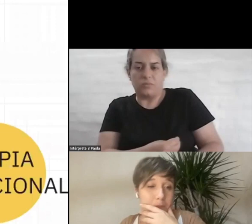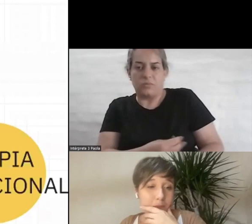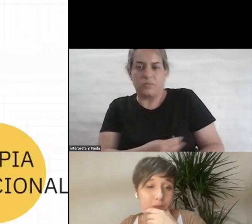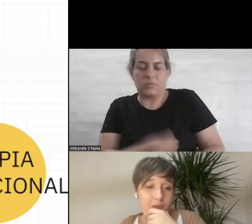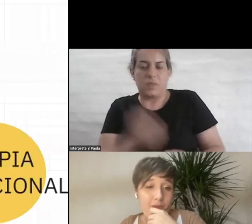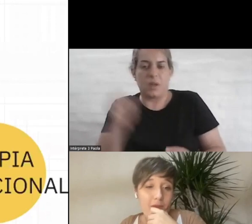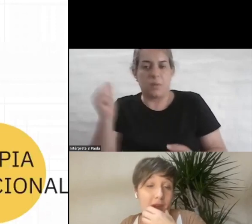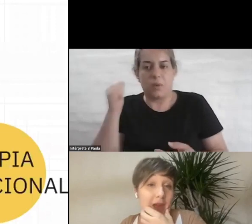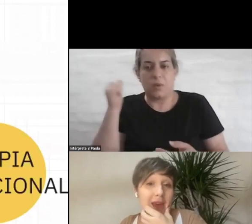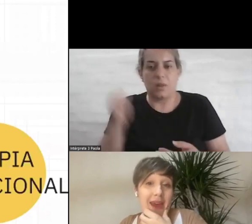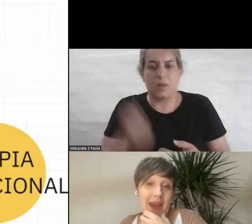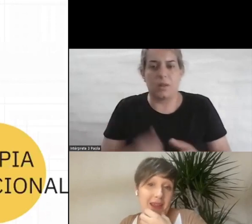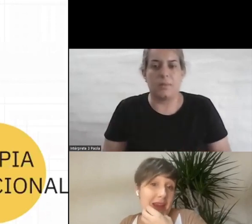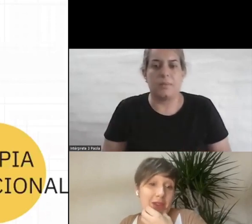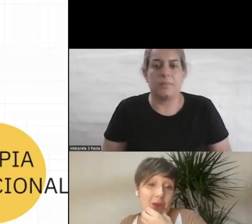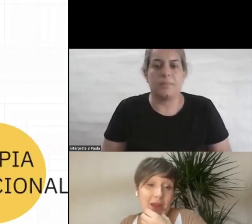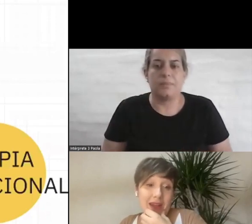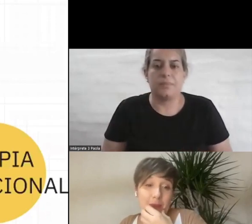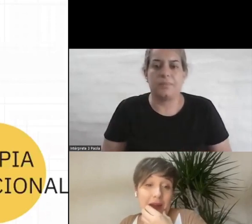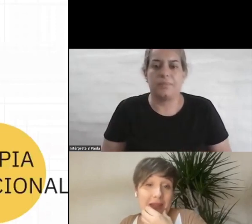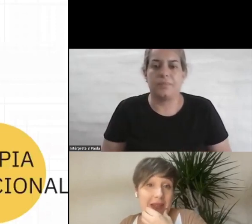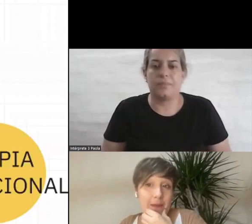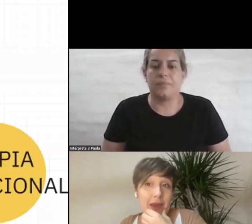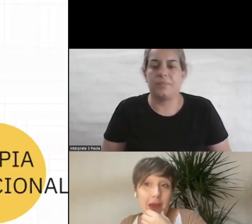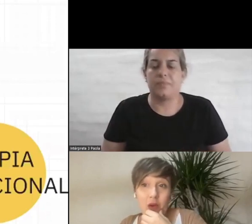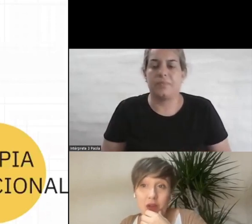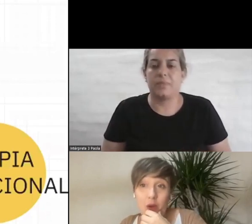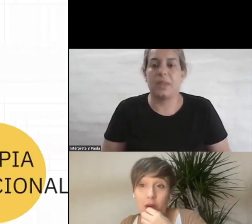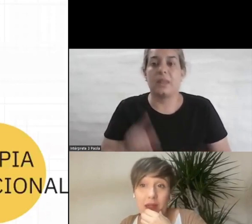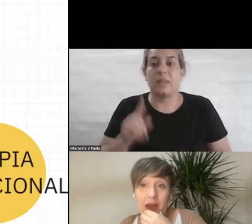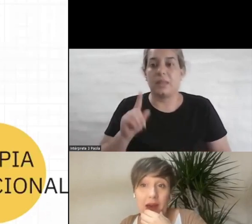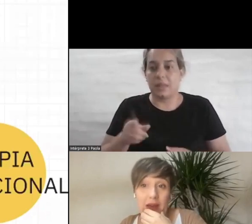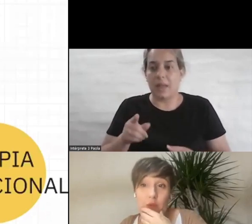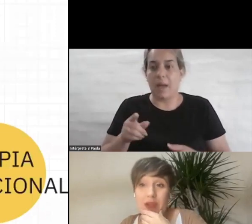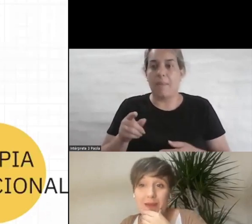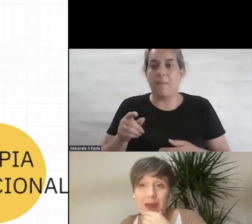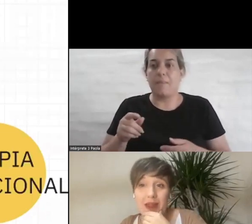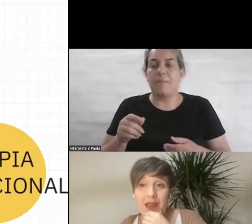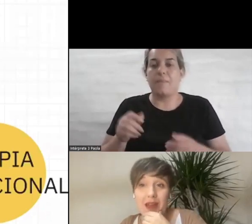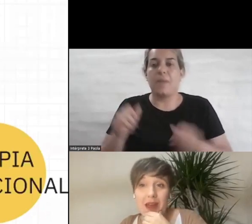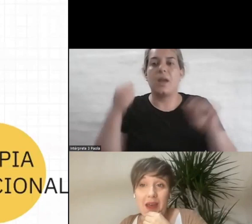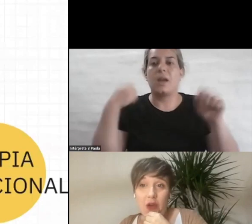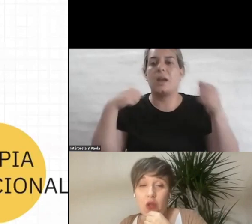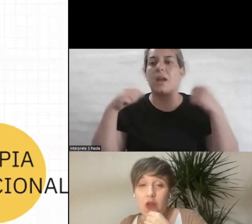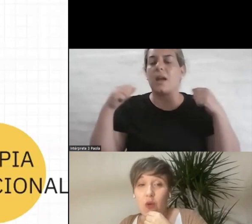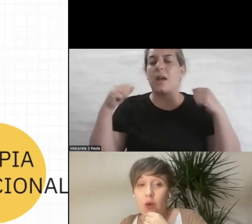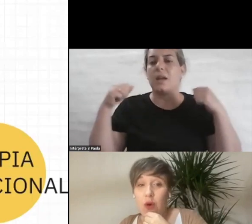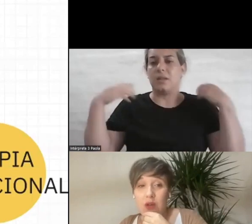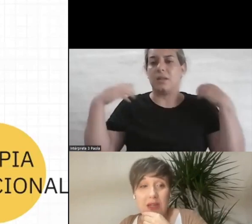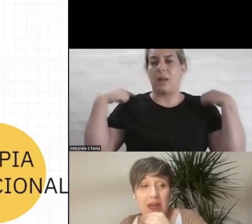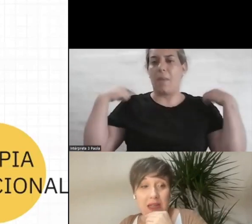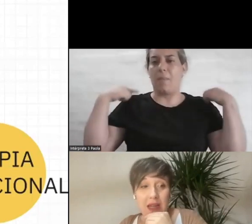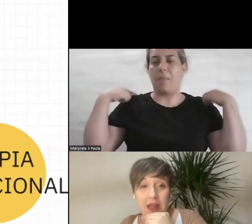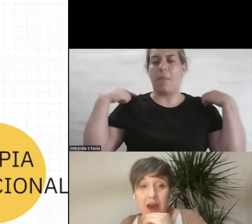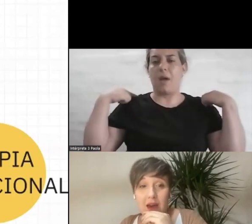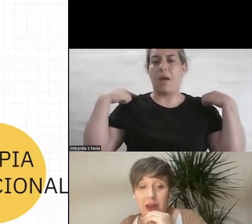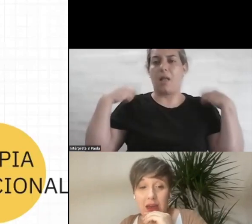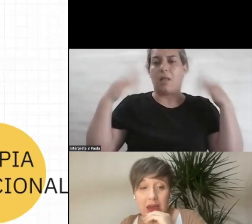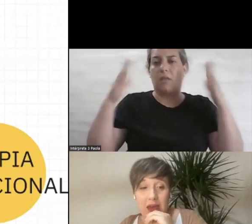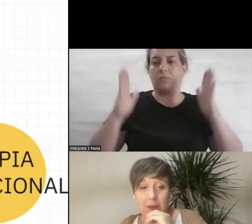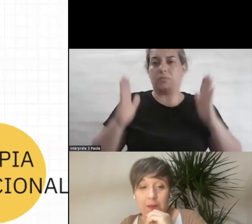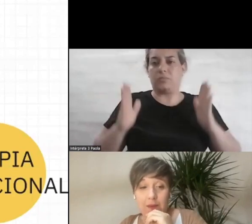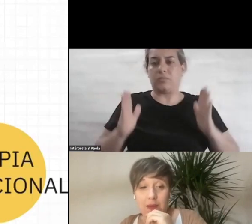importante. Ejercitar el tono de la espalda también, en consecuencia. Muchas veces nosotros como asesoras de